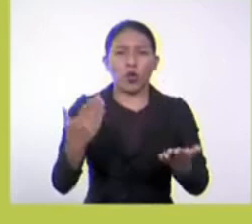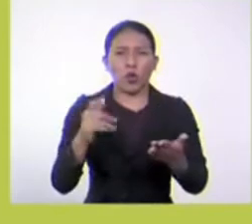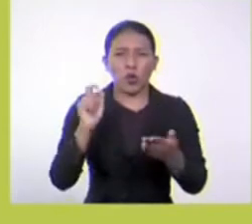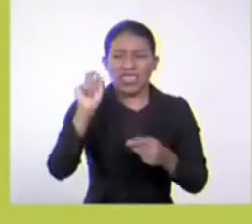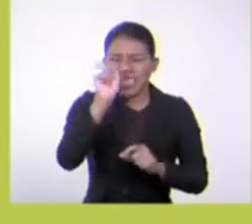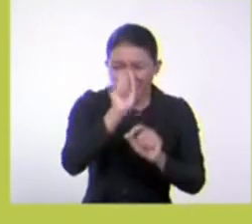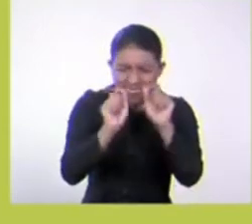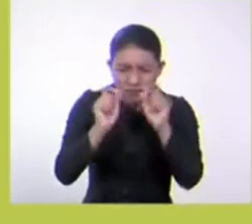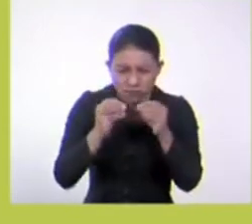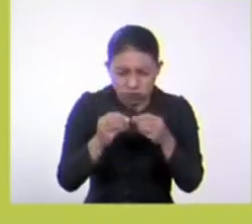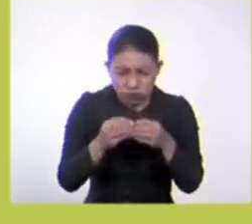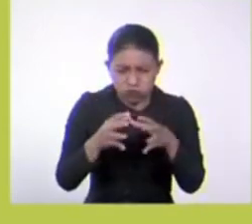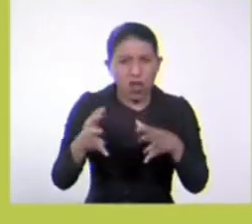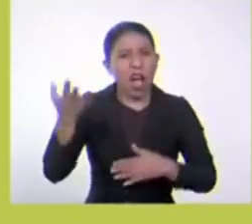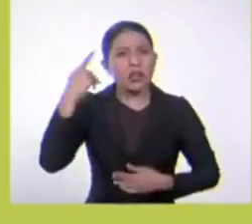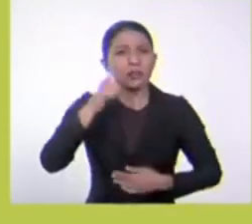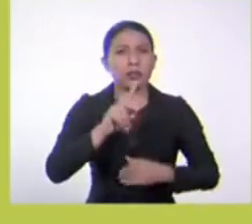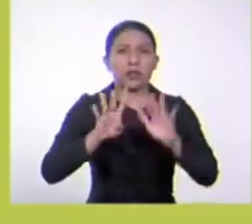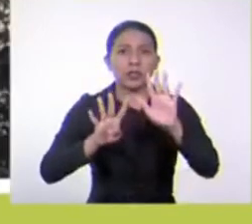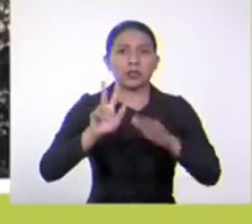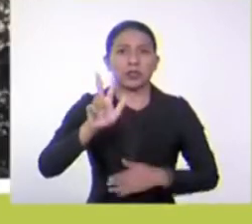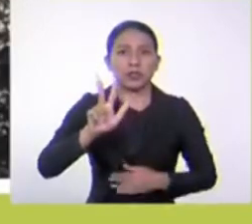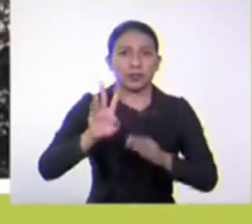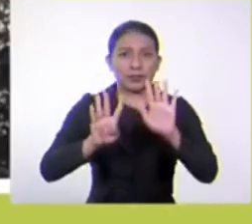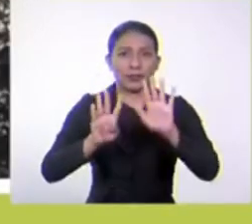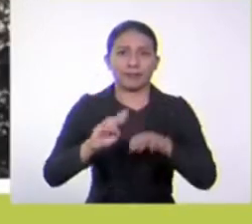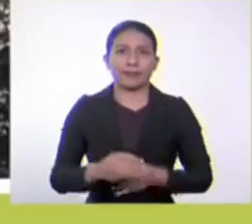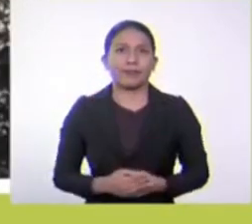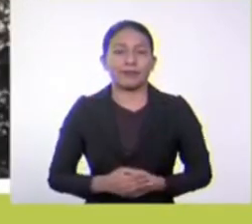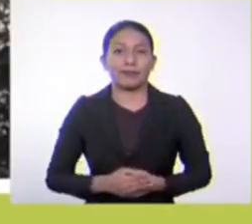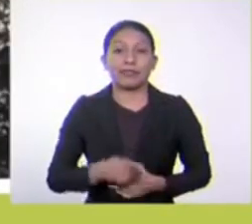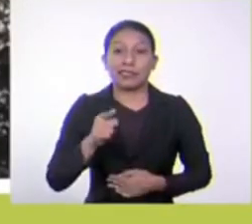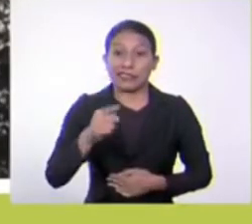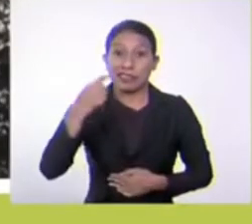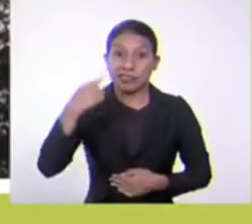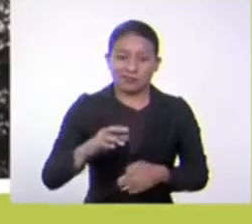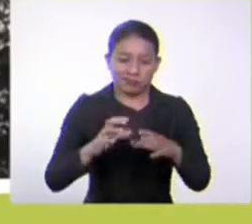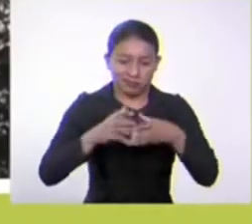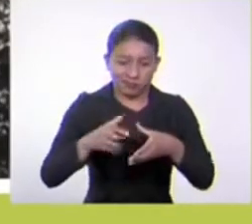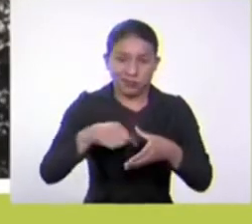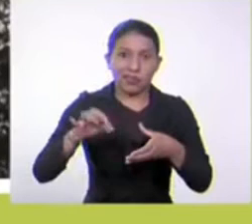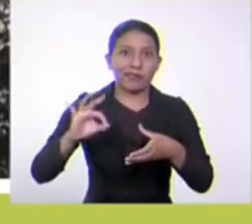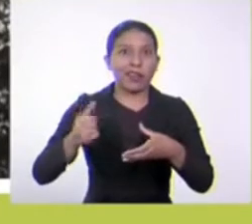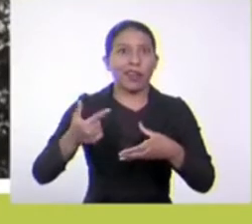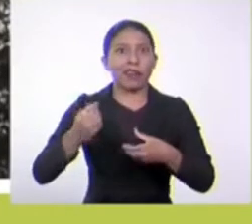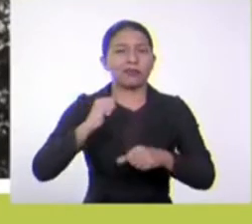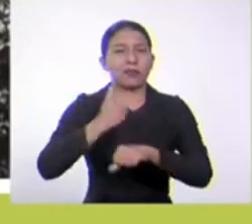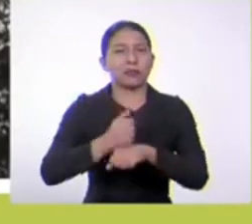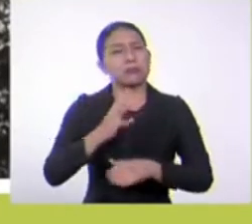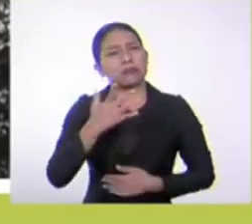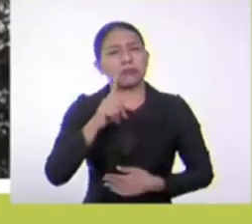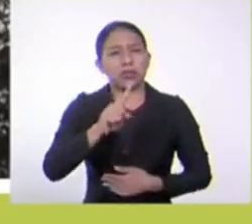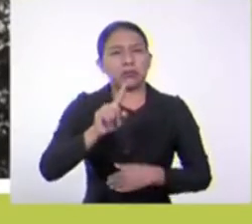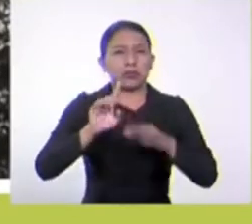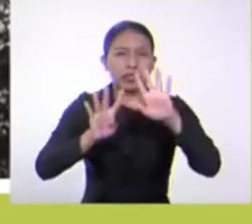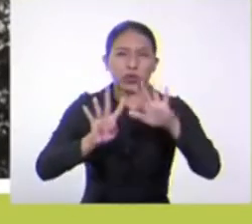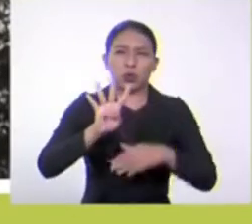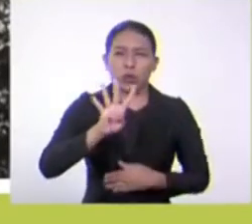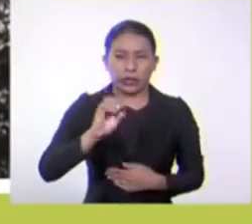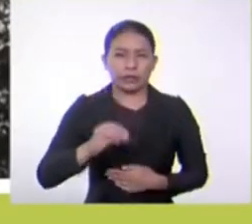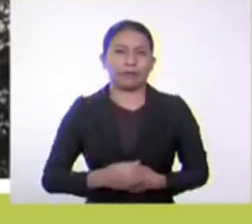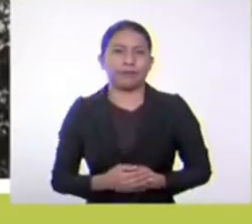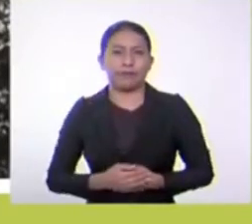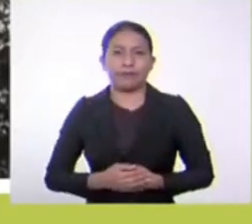bacteriófagos en 1939. El verdadero grupo fago comenzaría por 1940.